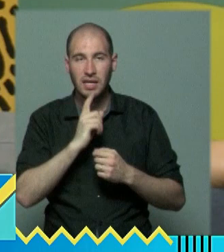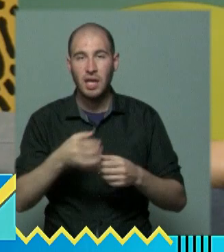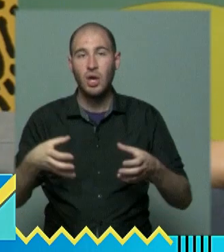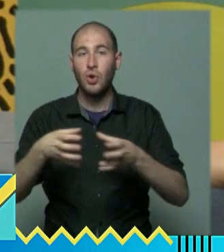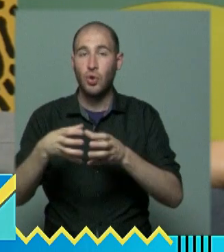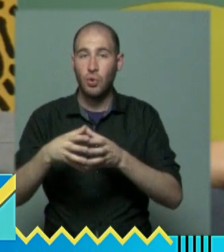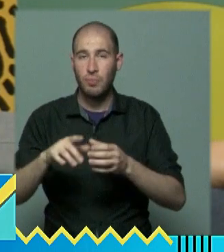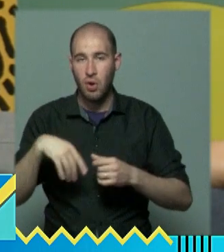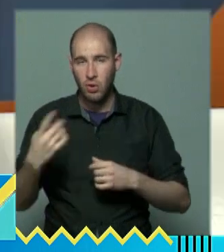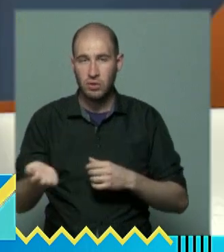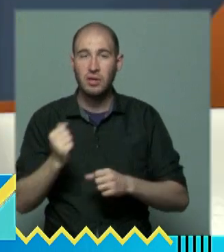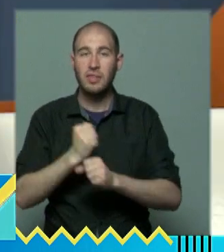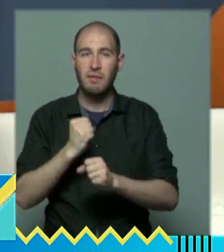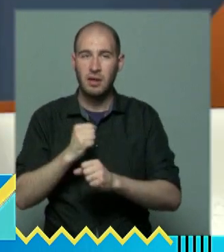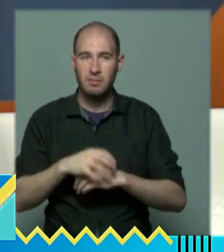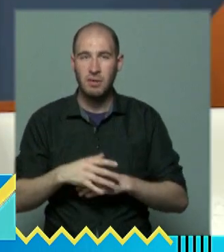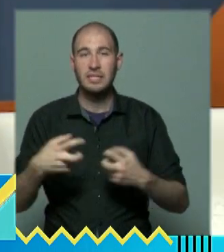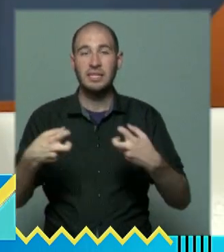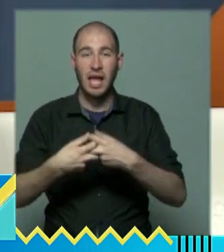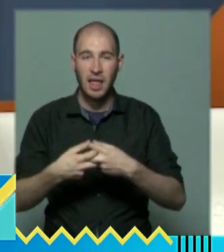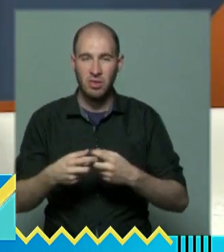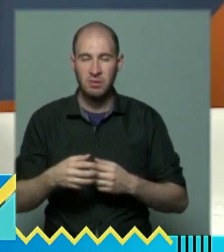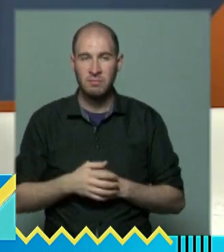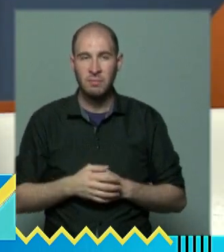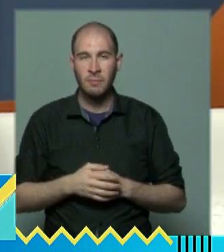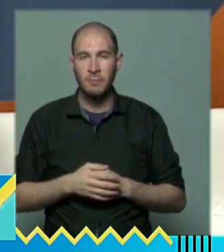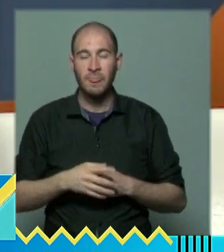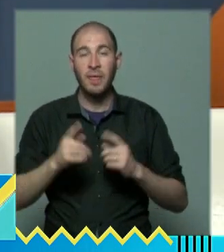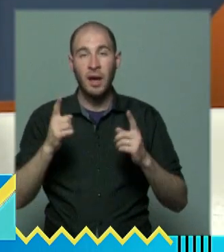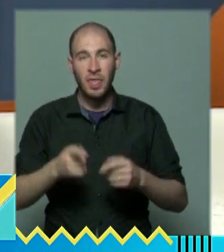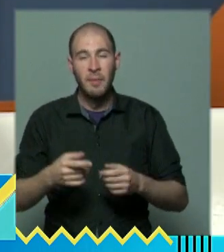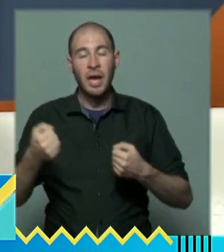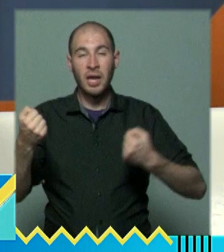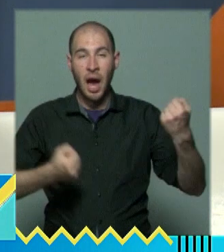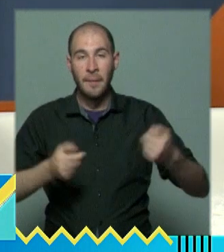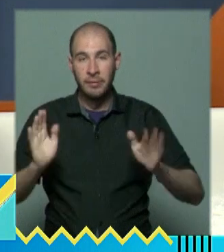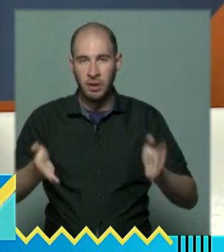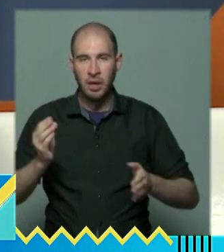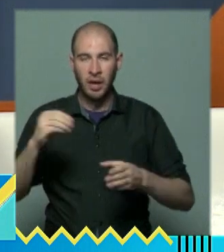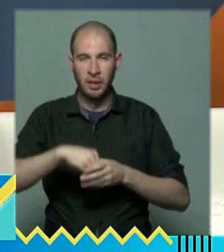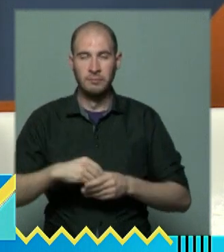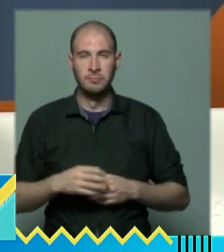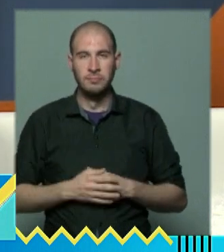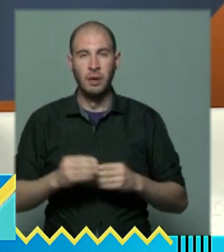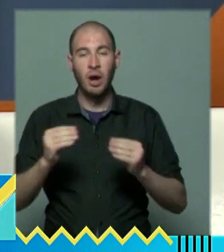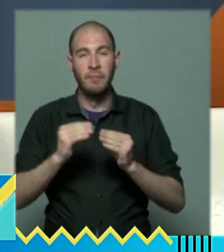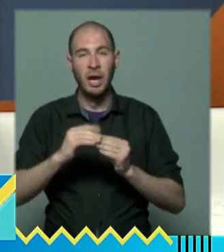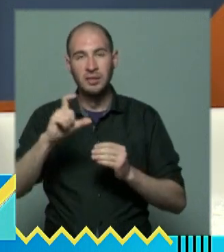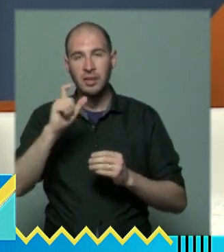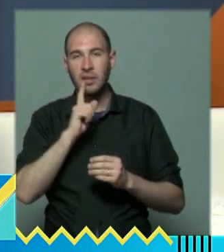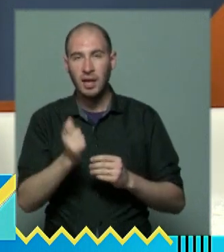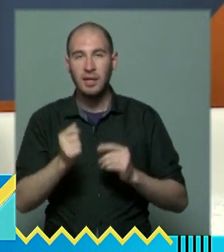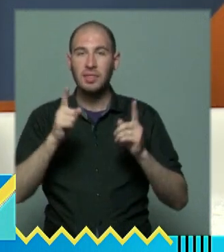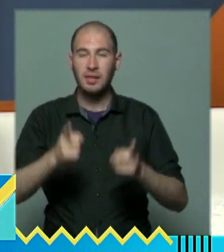grupo también de gremios que siguen al líder camionero, y los compañeros de la CTA